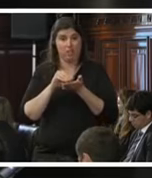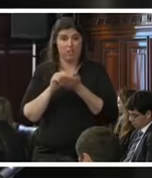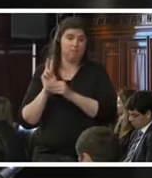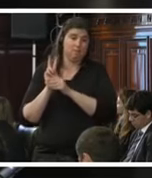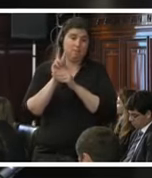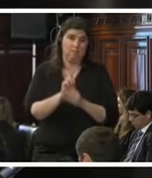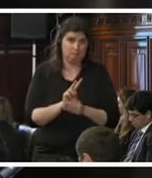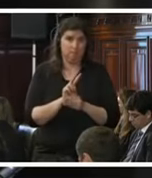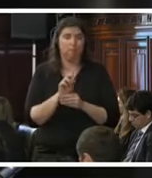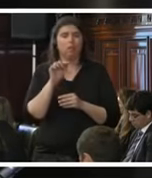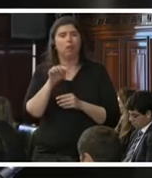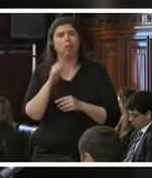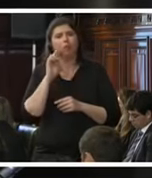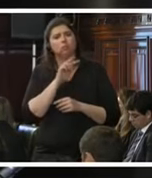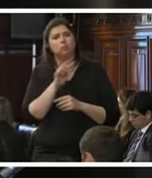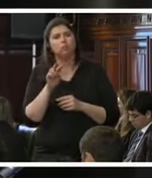general con una demanda concreta.